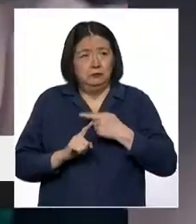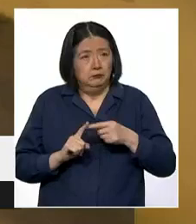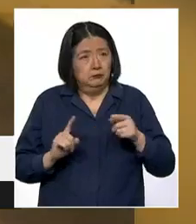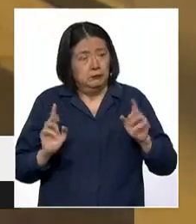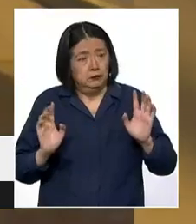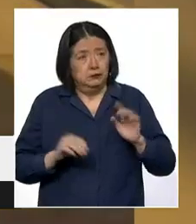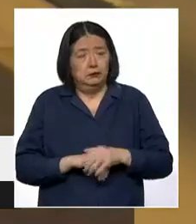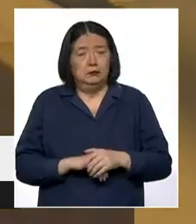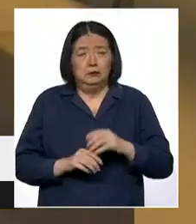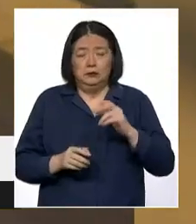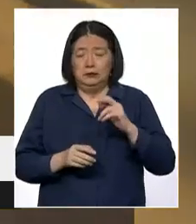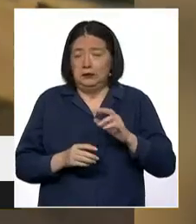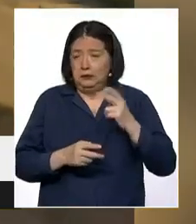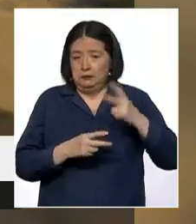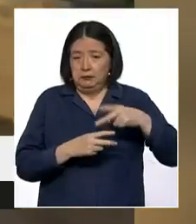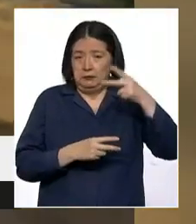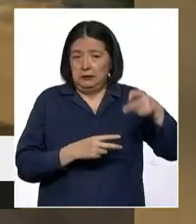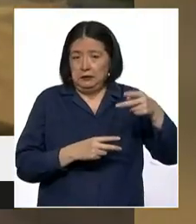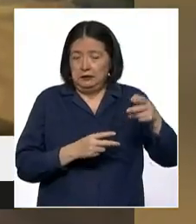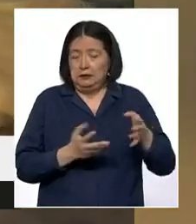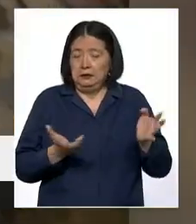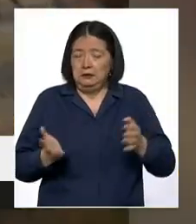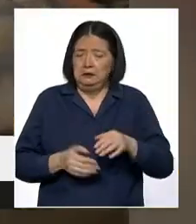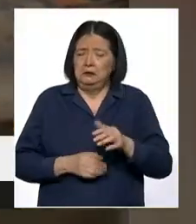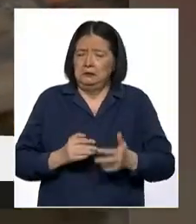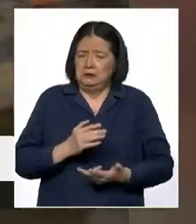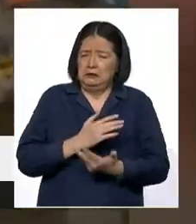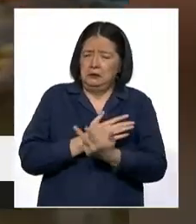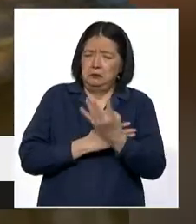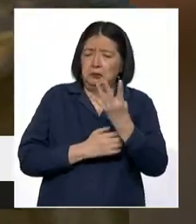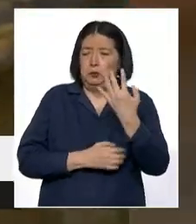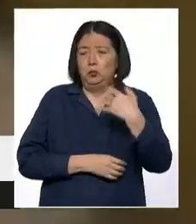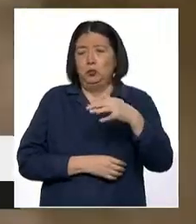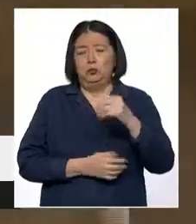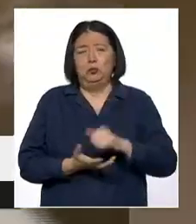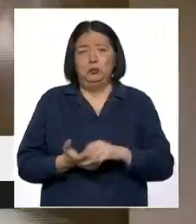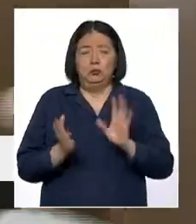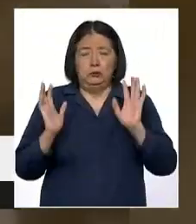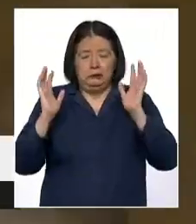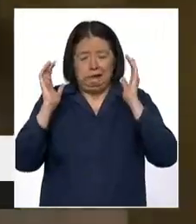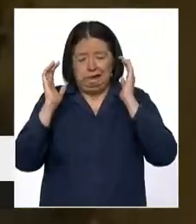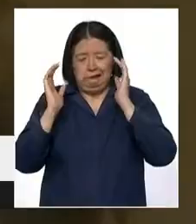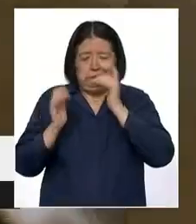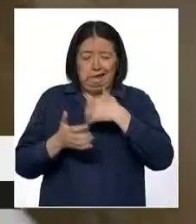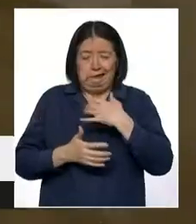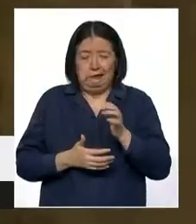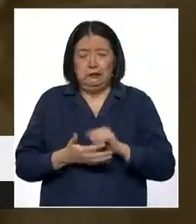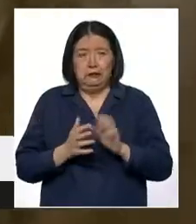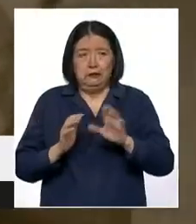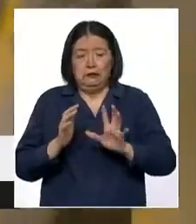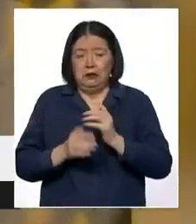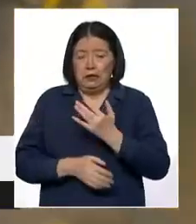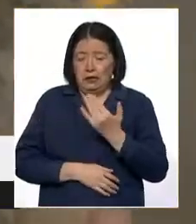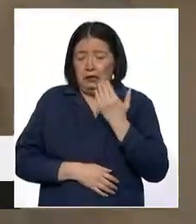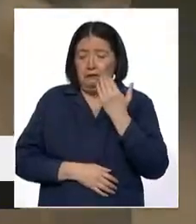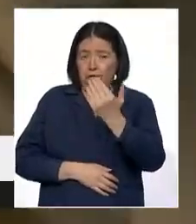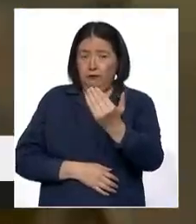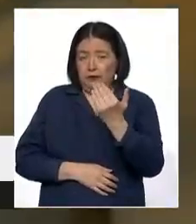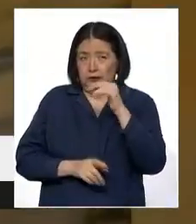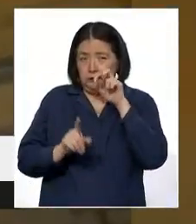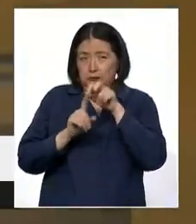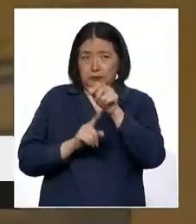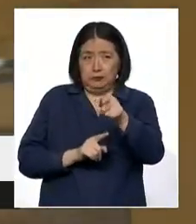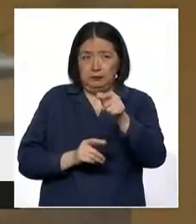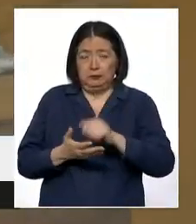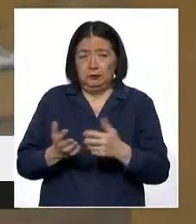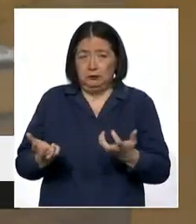los vecinos nos han contado que a las 3, 4 de la mañana esta situación ya era incontenible, al punto de que al frente, donde vemos